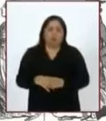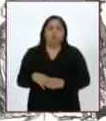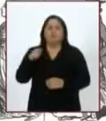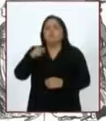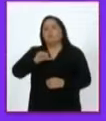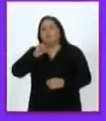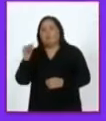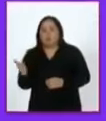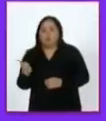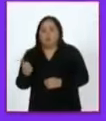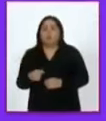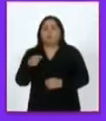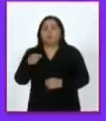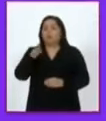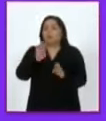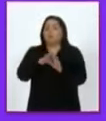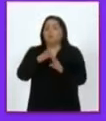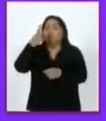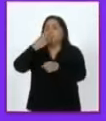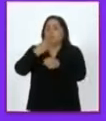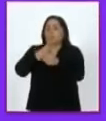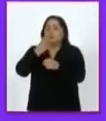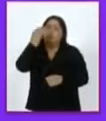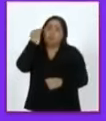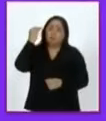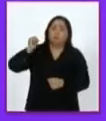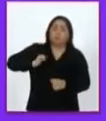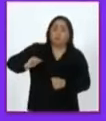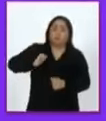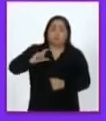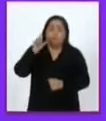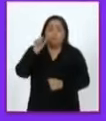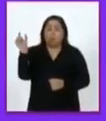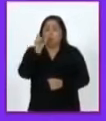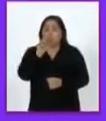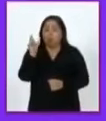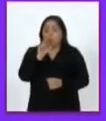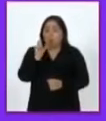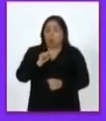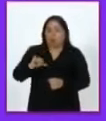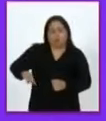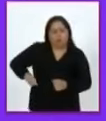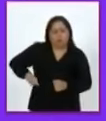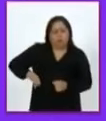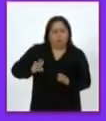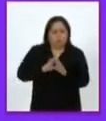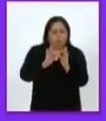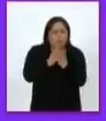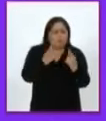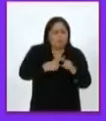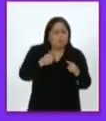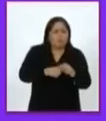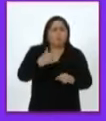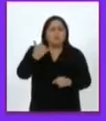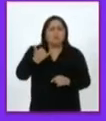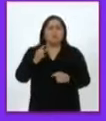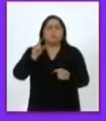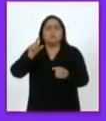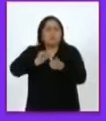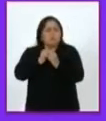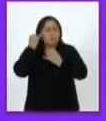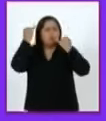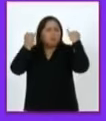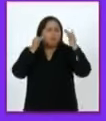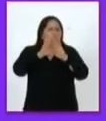Christophe. Es durante la segunda década del siglo XX cuando cobra mayor interés entre los lectores y los autores empiezan a crear